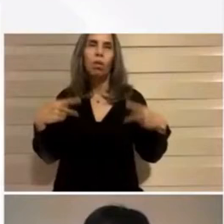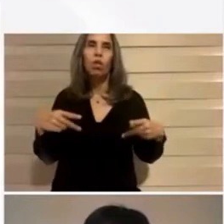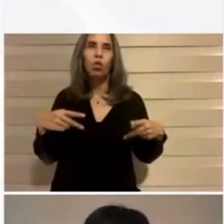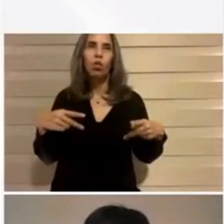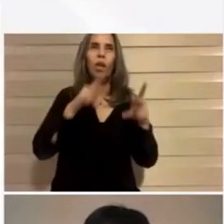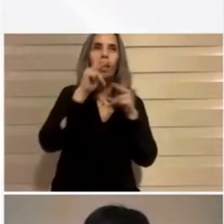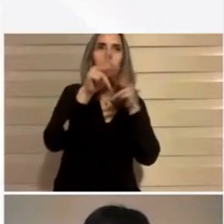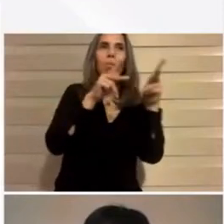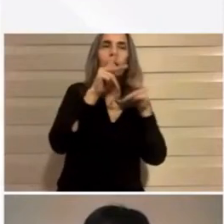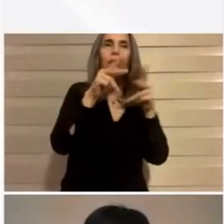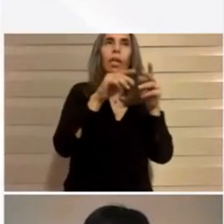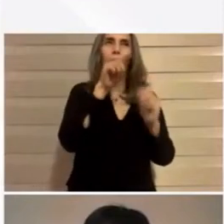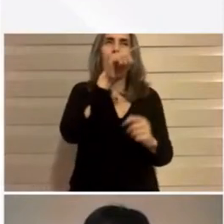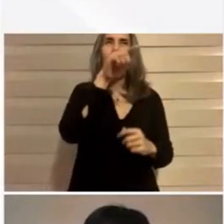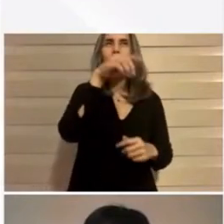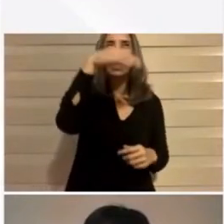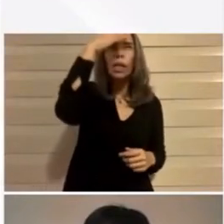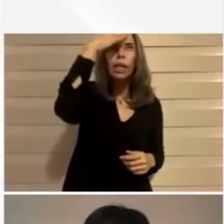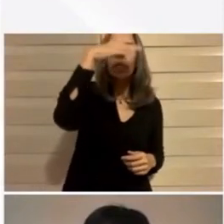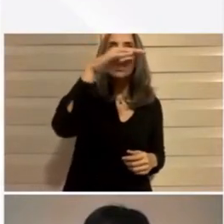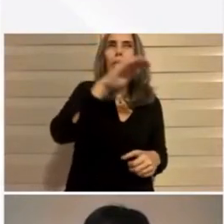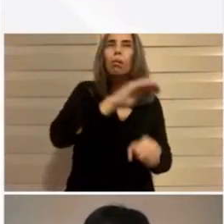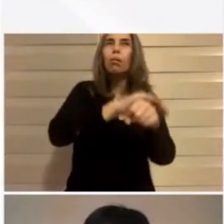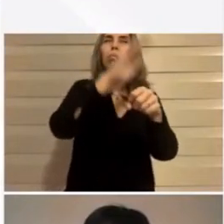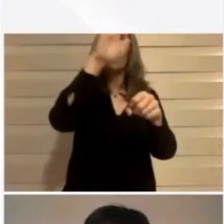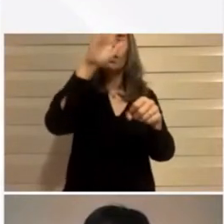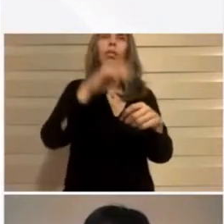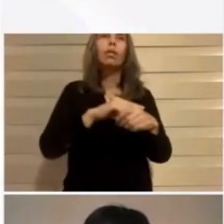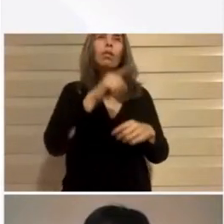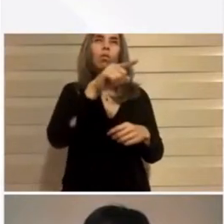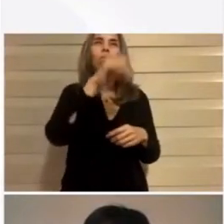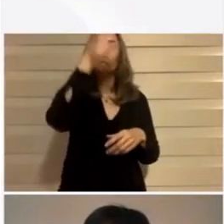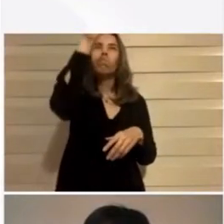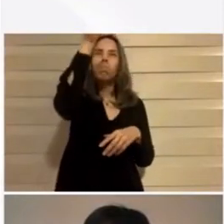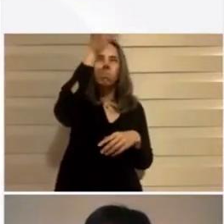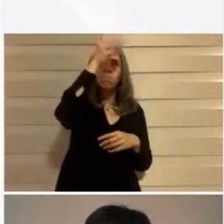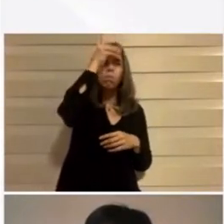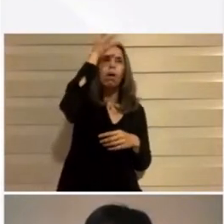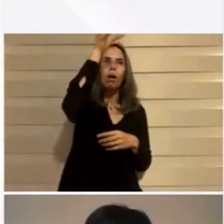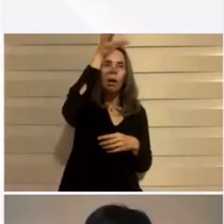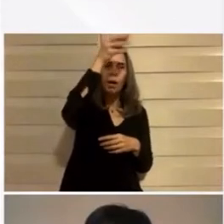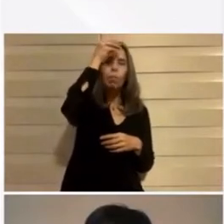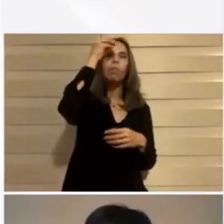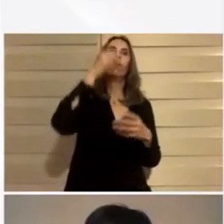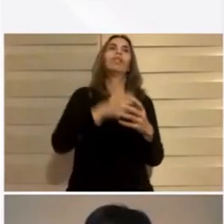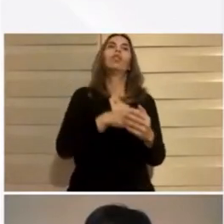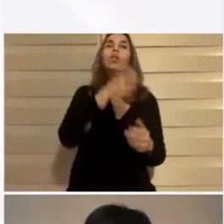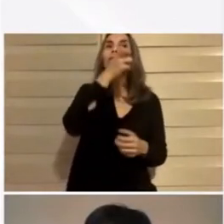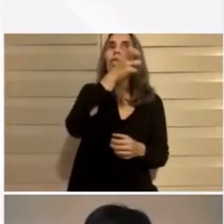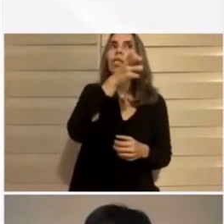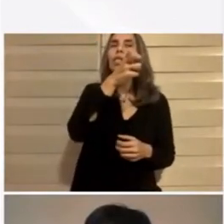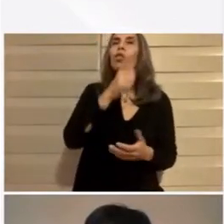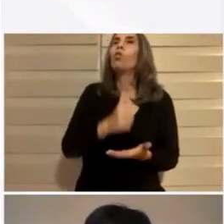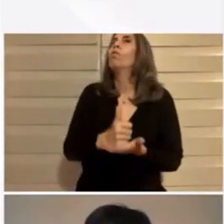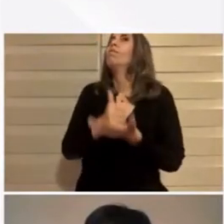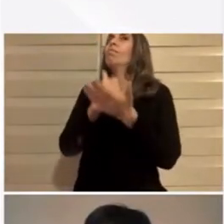y esa persona le abre a uno un mundo y le marca el camino, se convierte en un